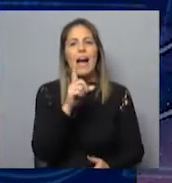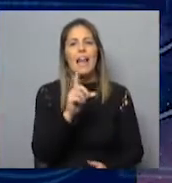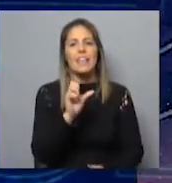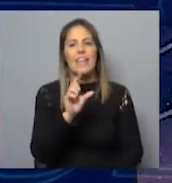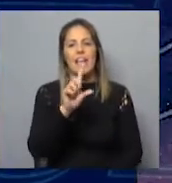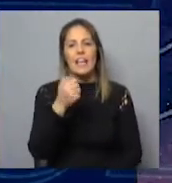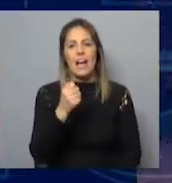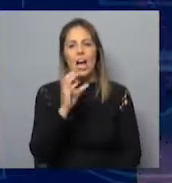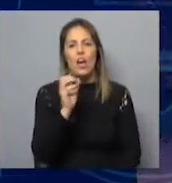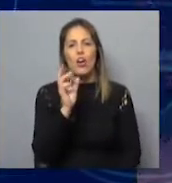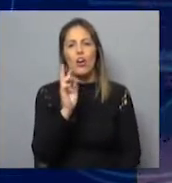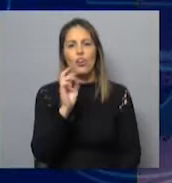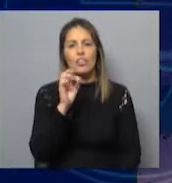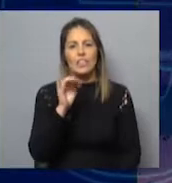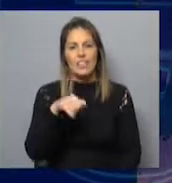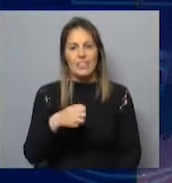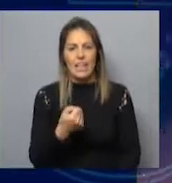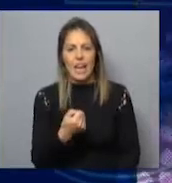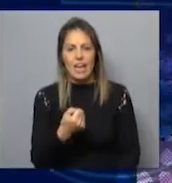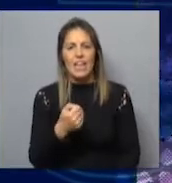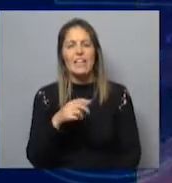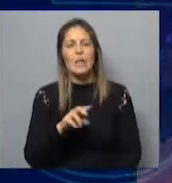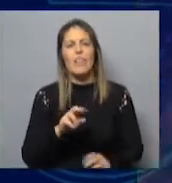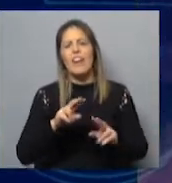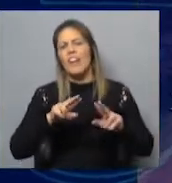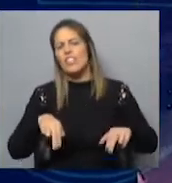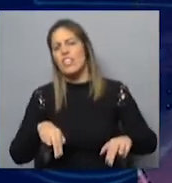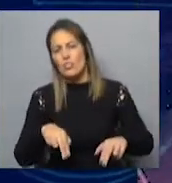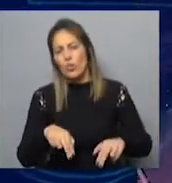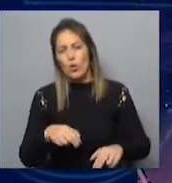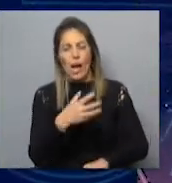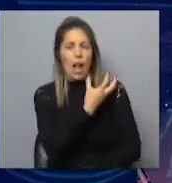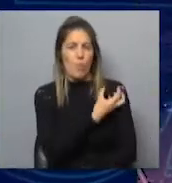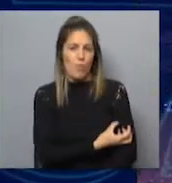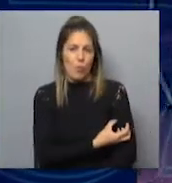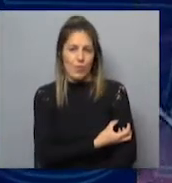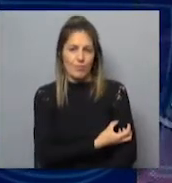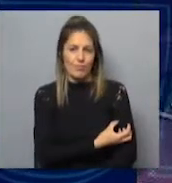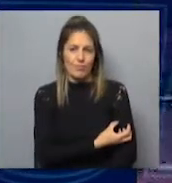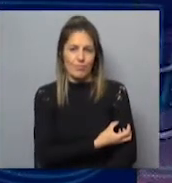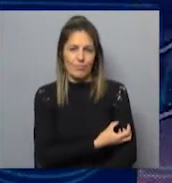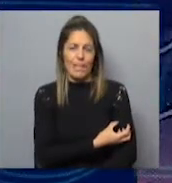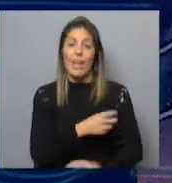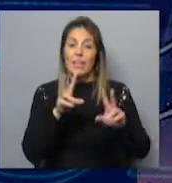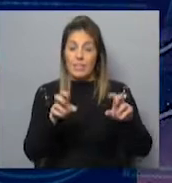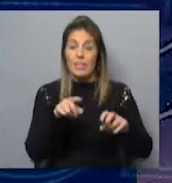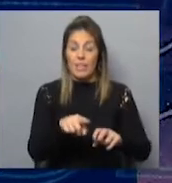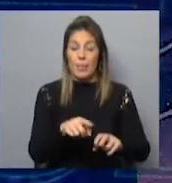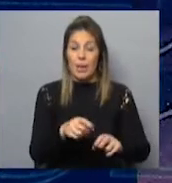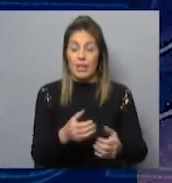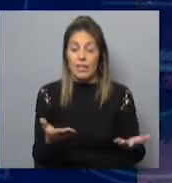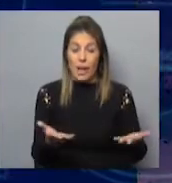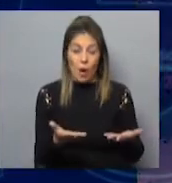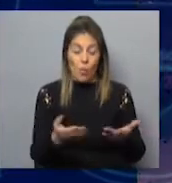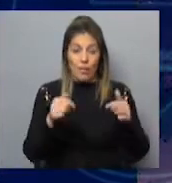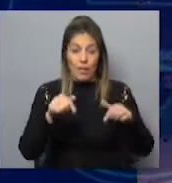que es el tema de rechazo al pobre la aporofobia me parece que se ha instalado